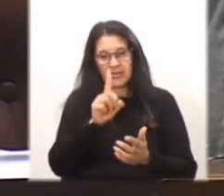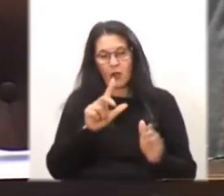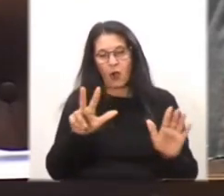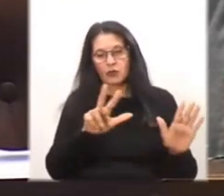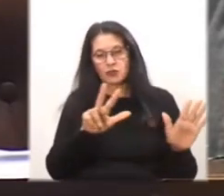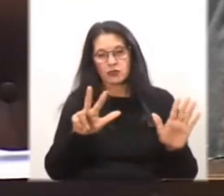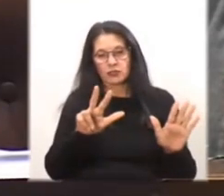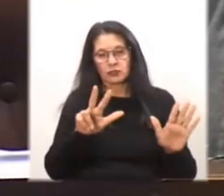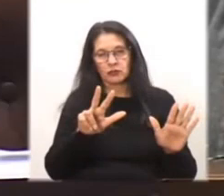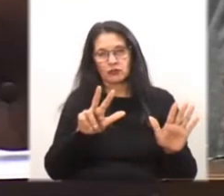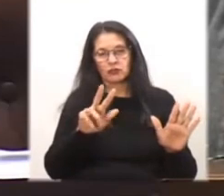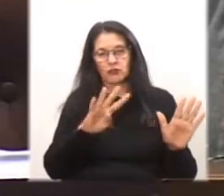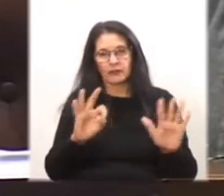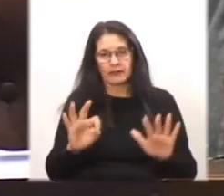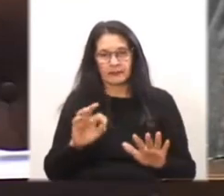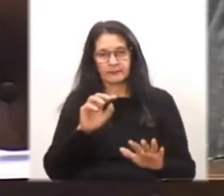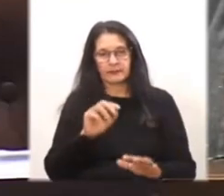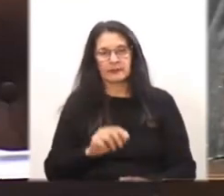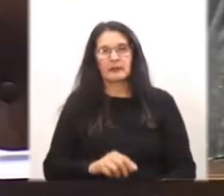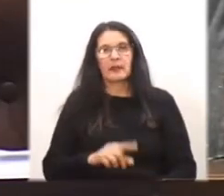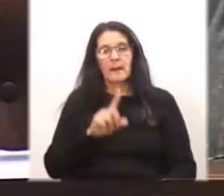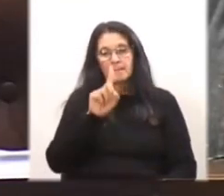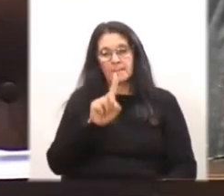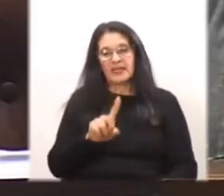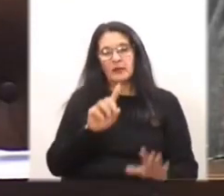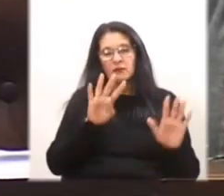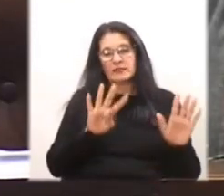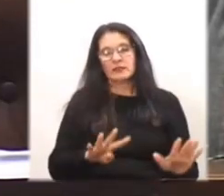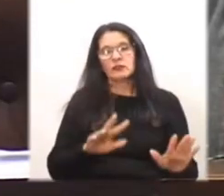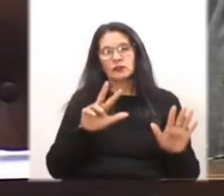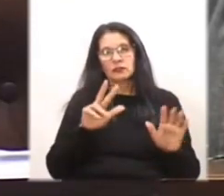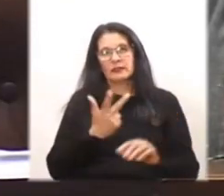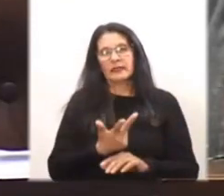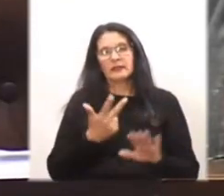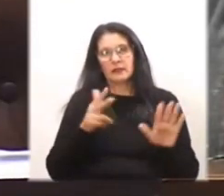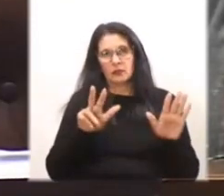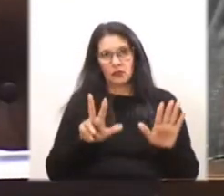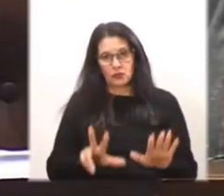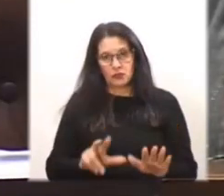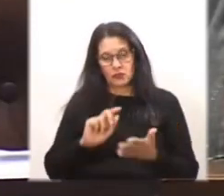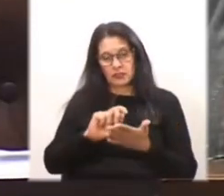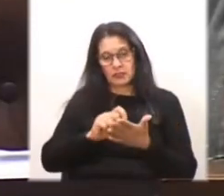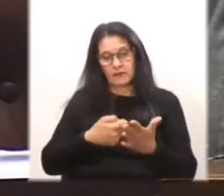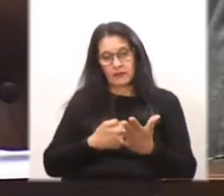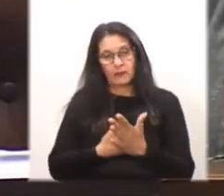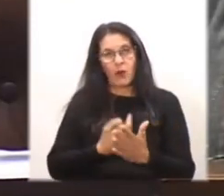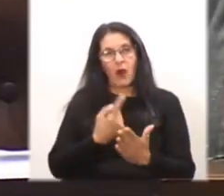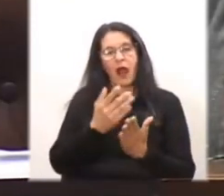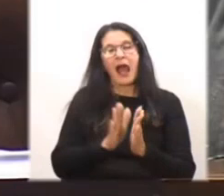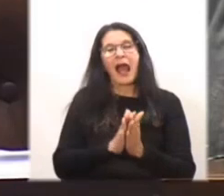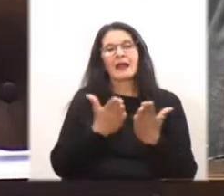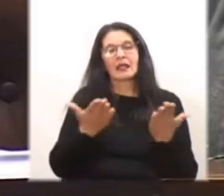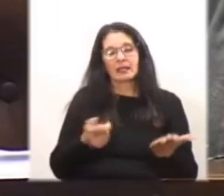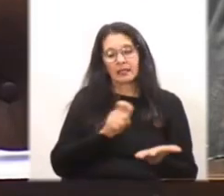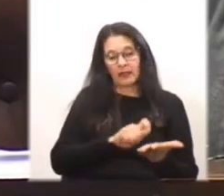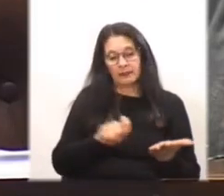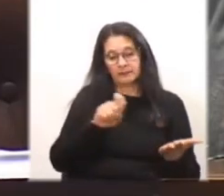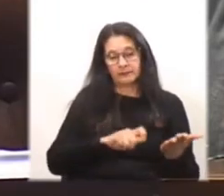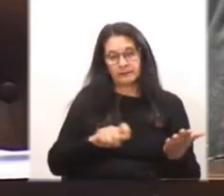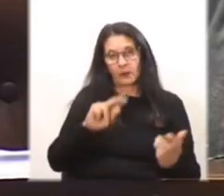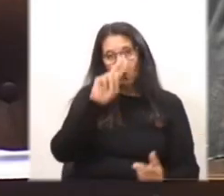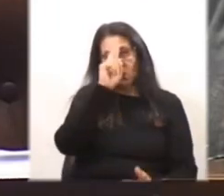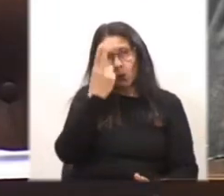1890. En 1938 se firmó un acta entre los gobiernos de Uruguay y